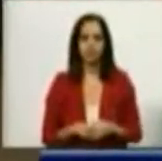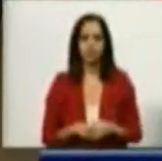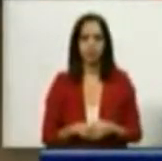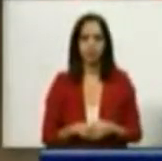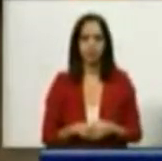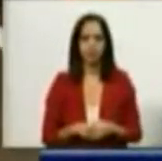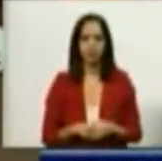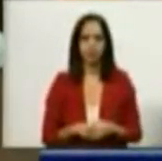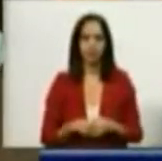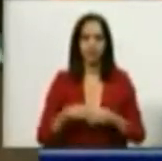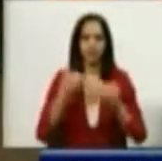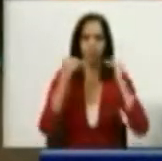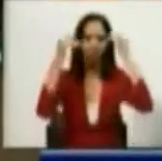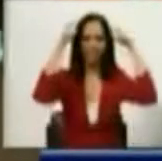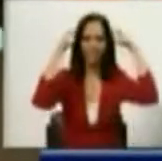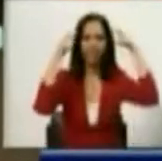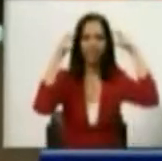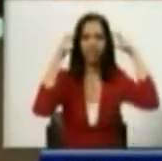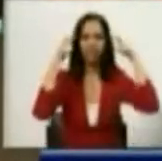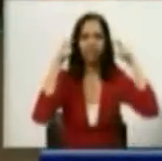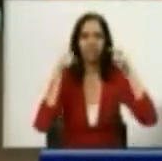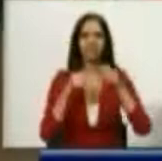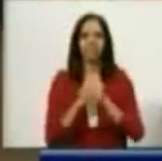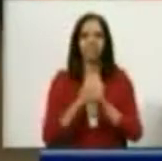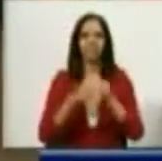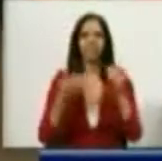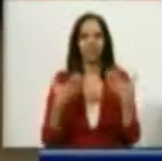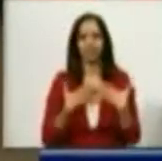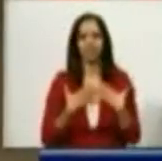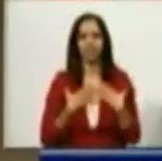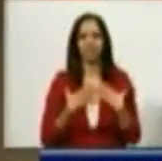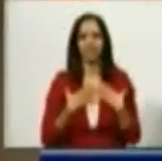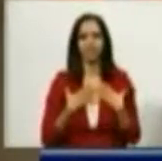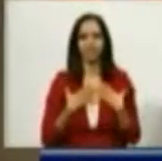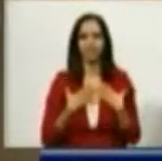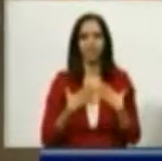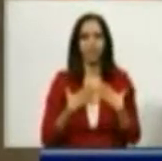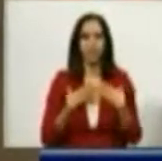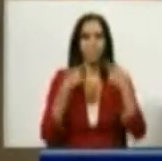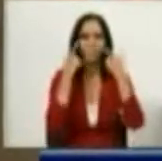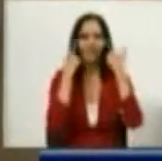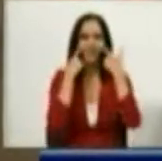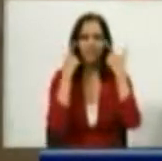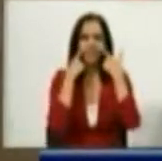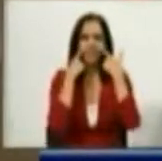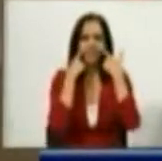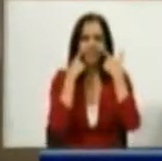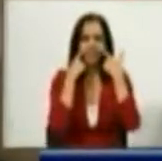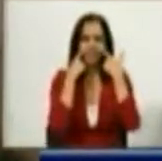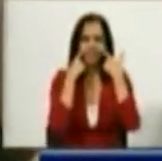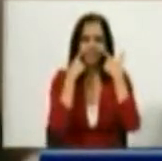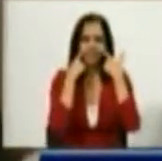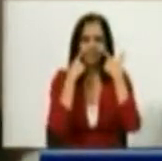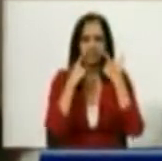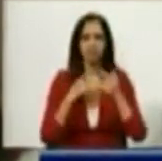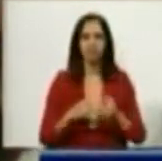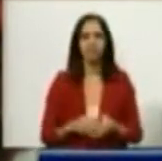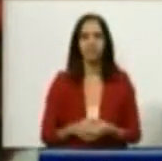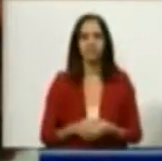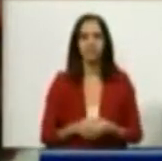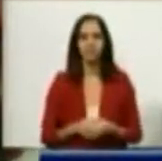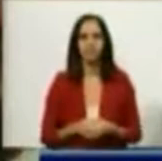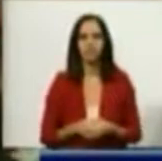y este comandante Chávez y aquí te elijo feliz sabes pendiente de lo que estaban tirando la mano